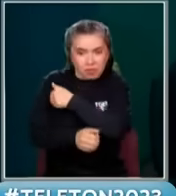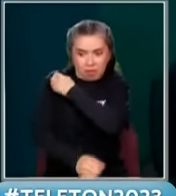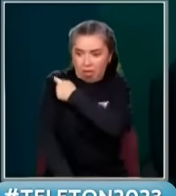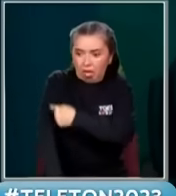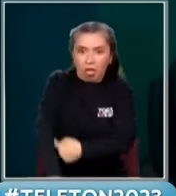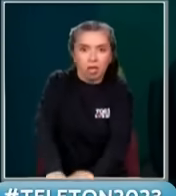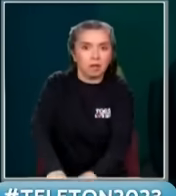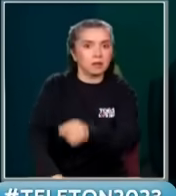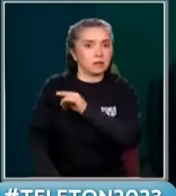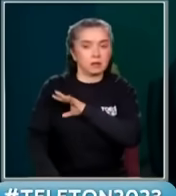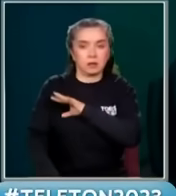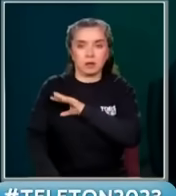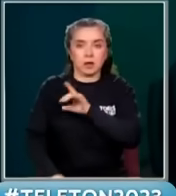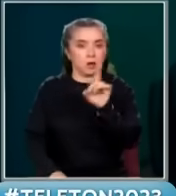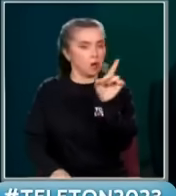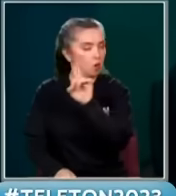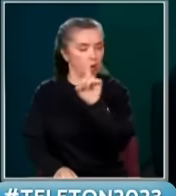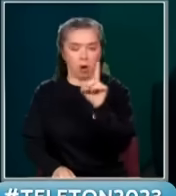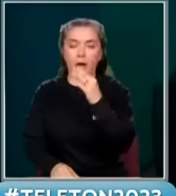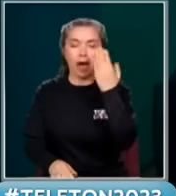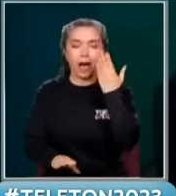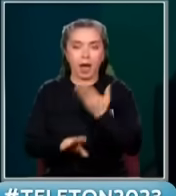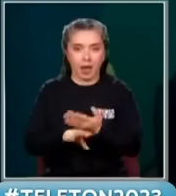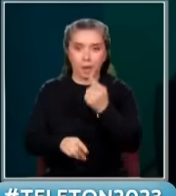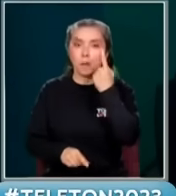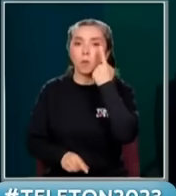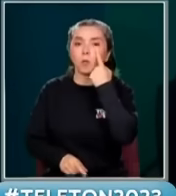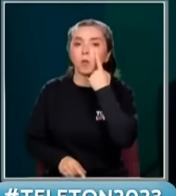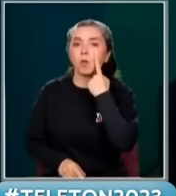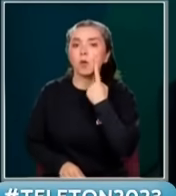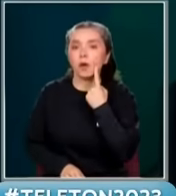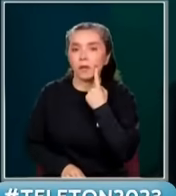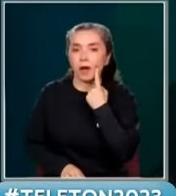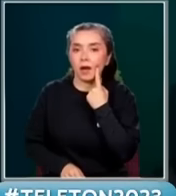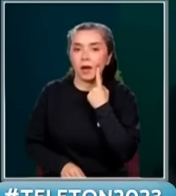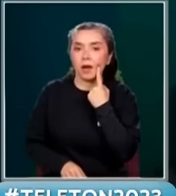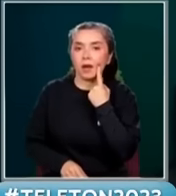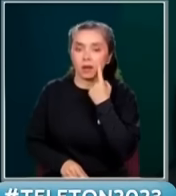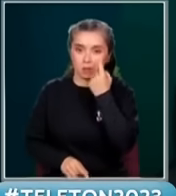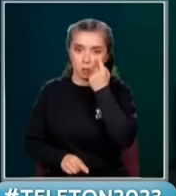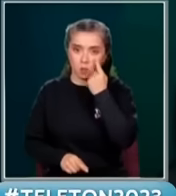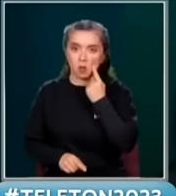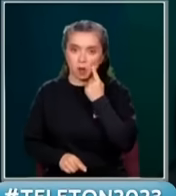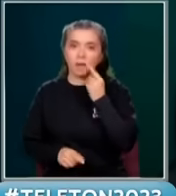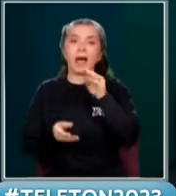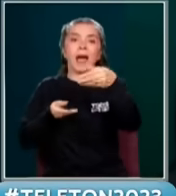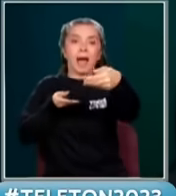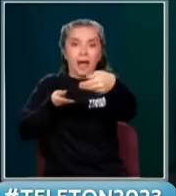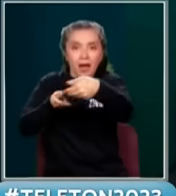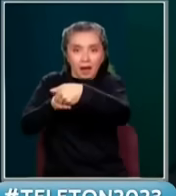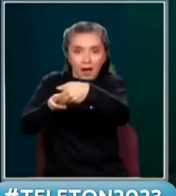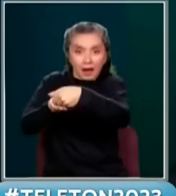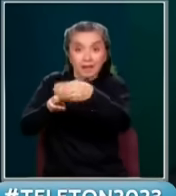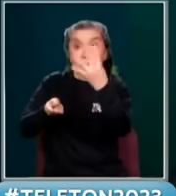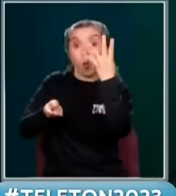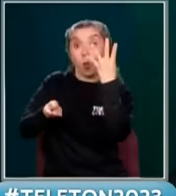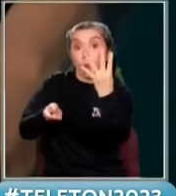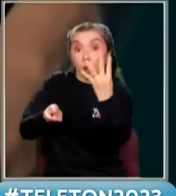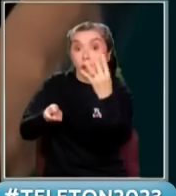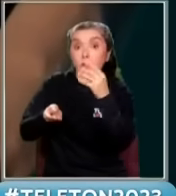Pero alto, hay un testimonio, porque en este sobre Hay una carta que hace 4 minutos